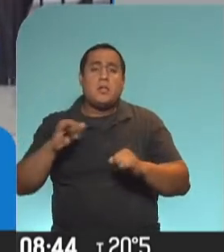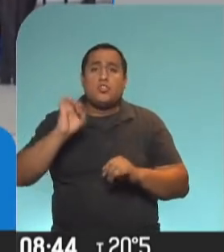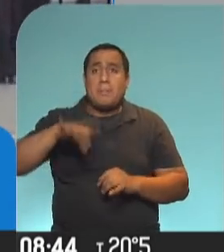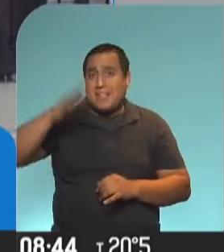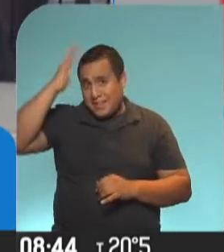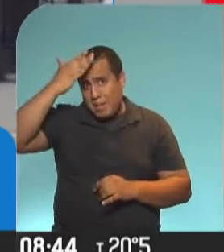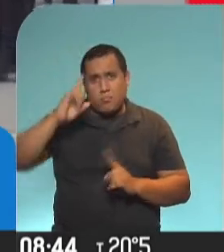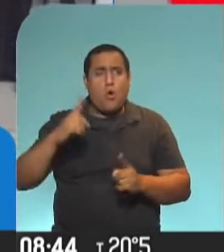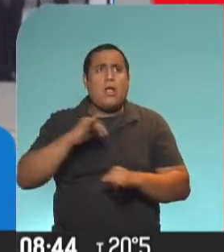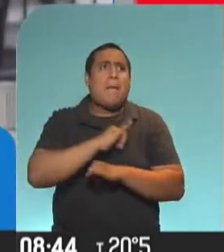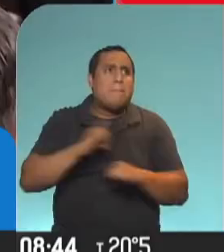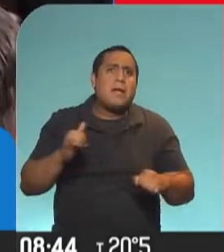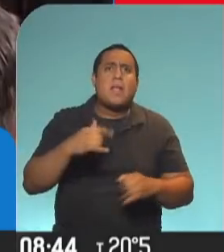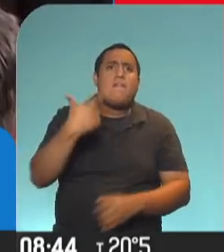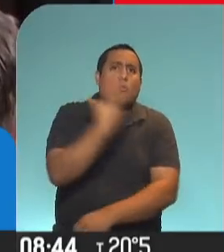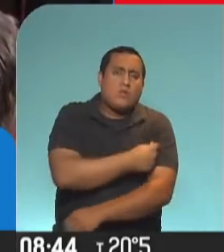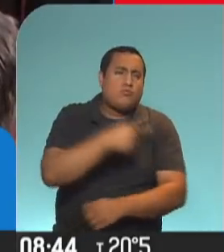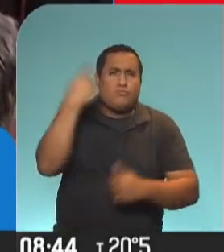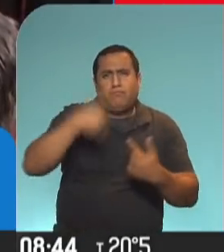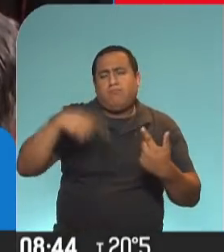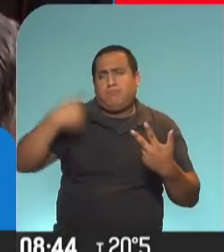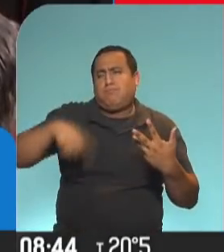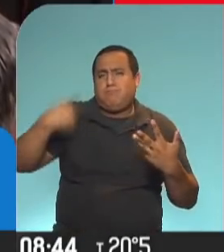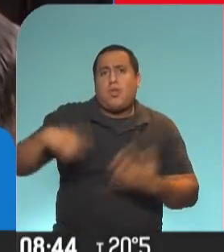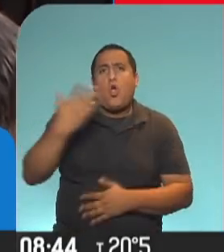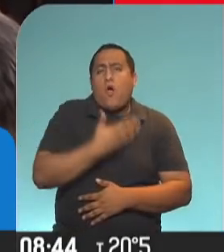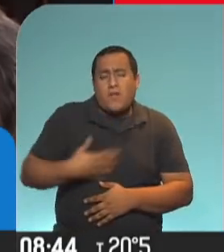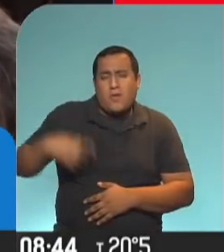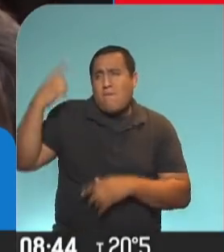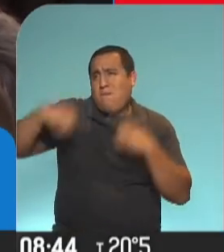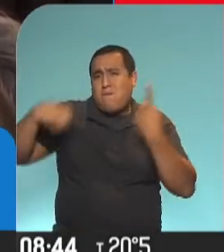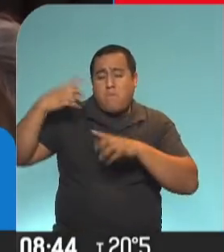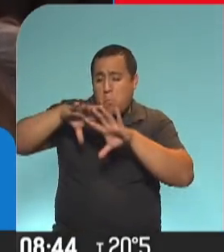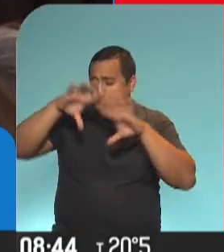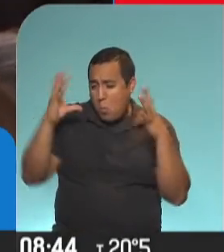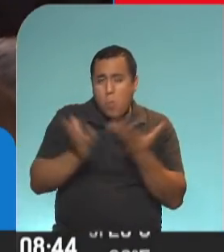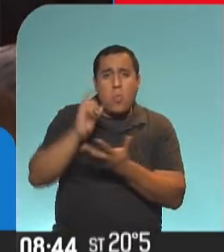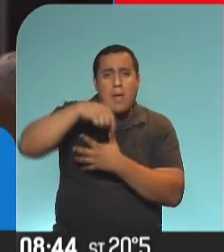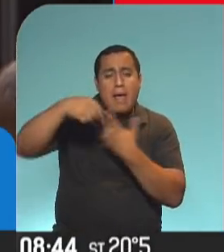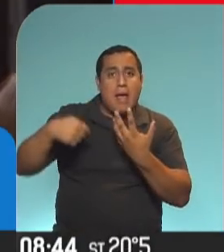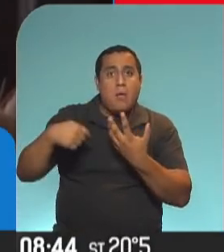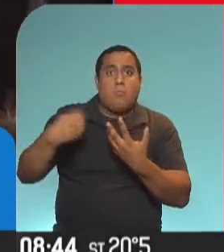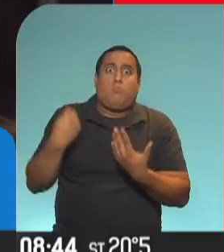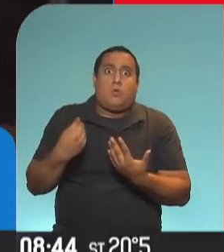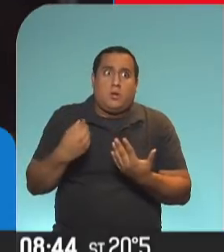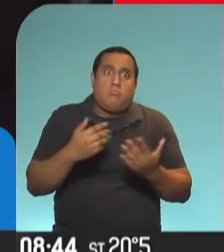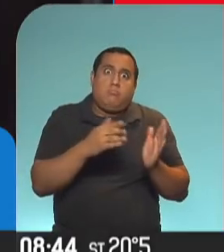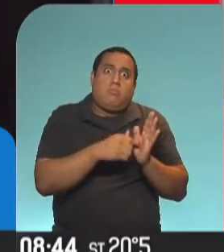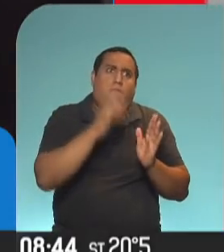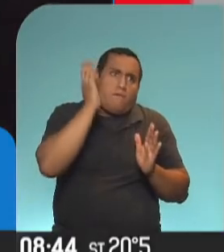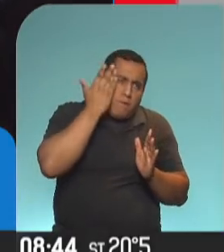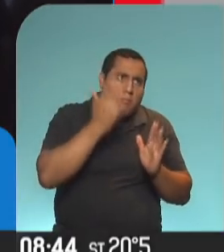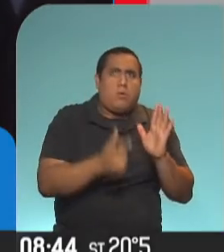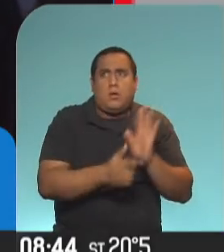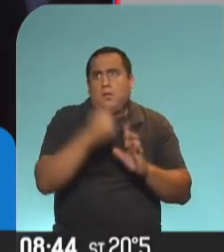sea, campañas de vacunación, o sea, todos los estados del mundo, dada la importancia, la centralidad que hoy tienen estas plataformas en,